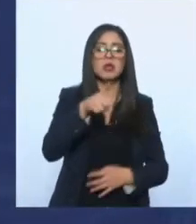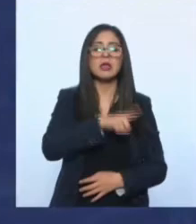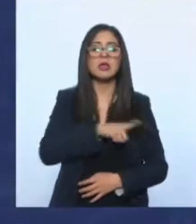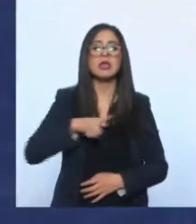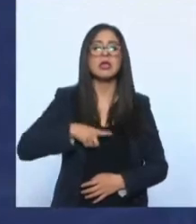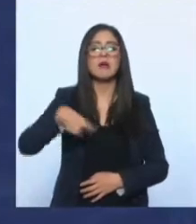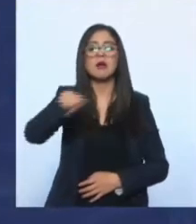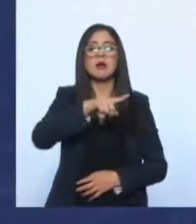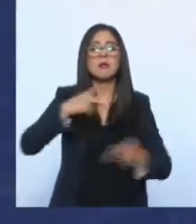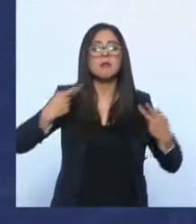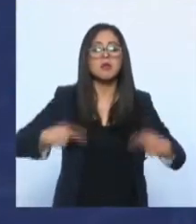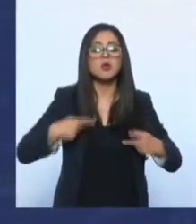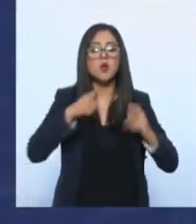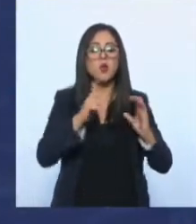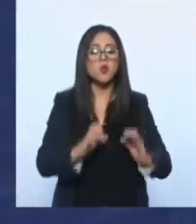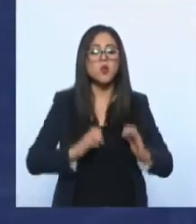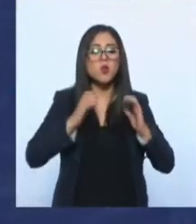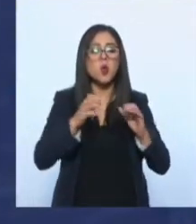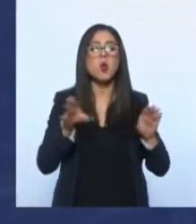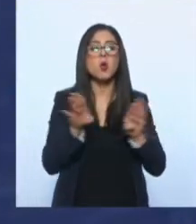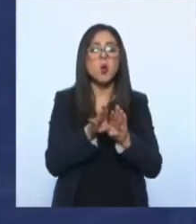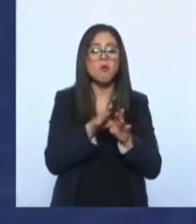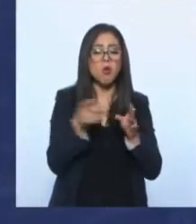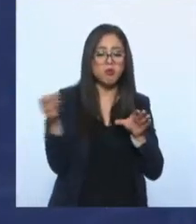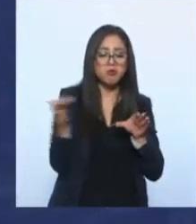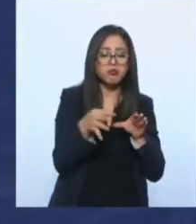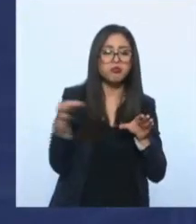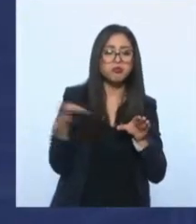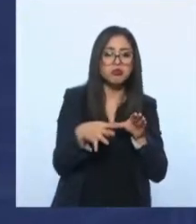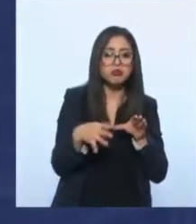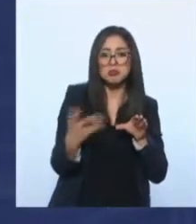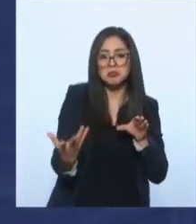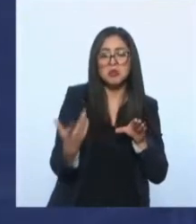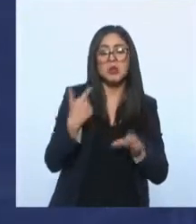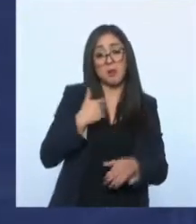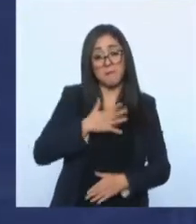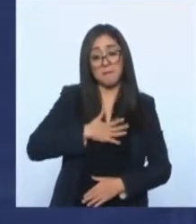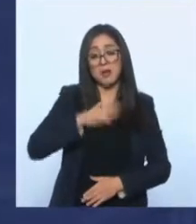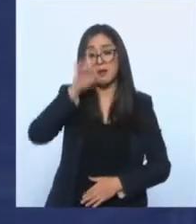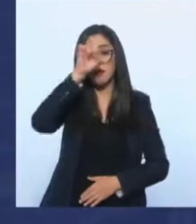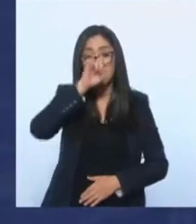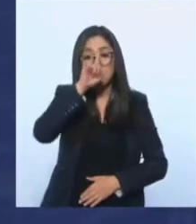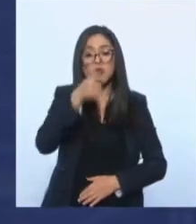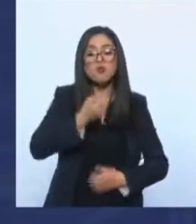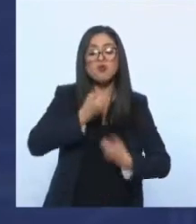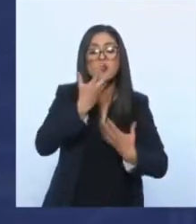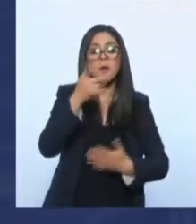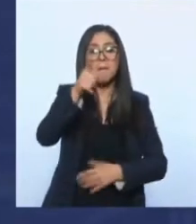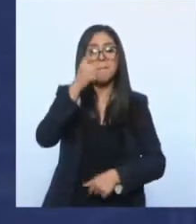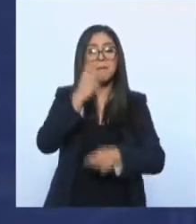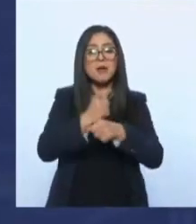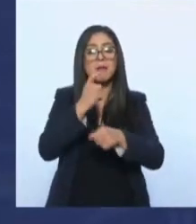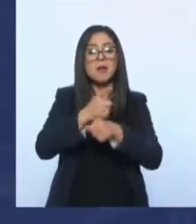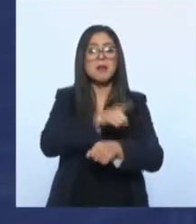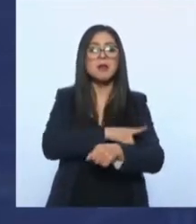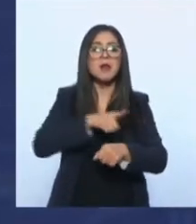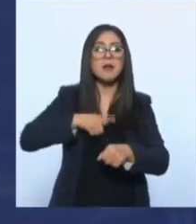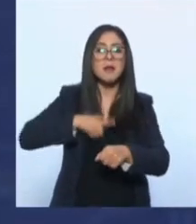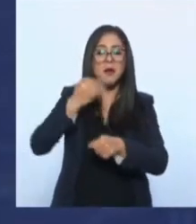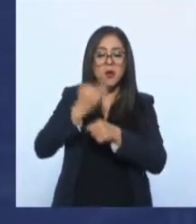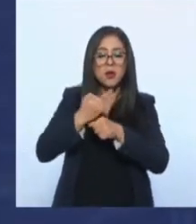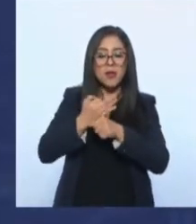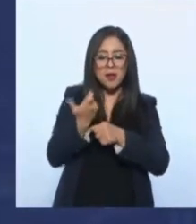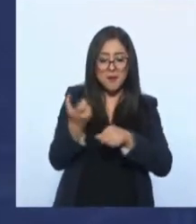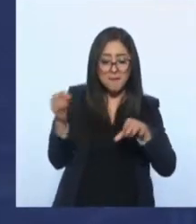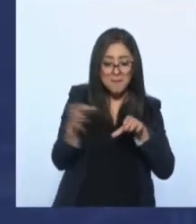mucho cuidado en cómo lo vamos a hacer. Yo les recomiendo que definitivamente se fijen metas tanto a mediano como